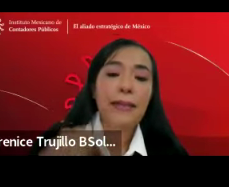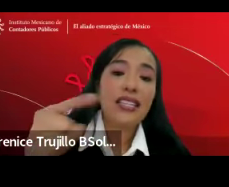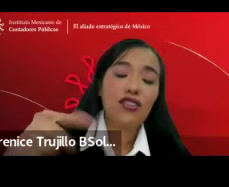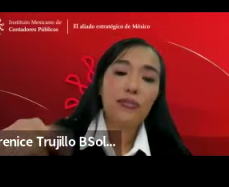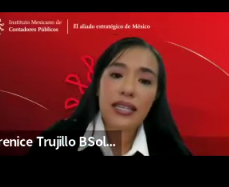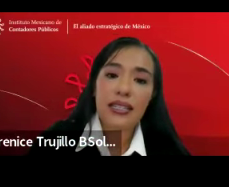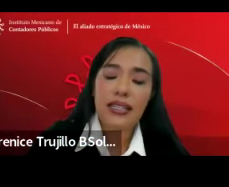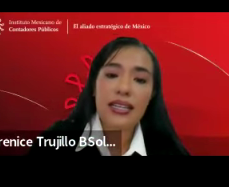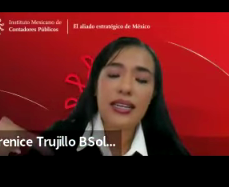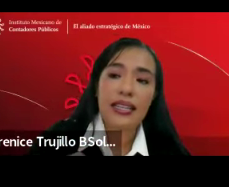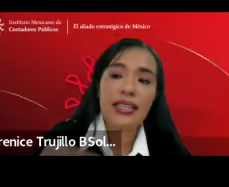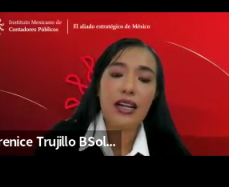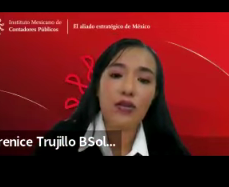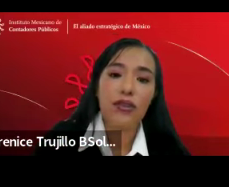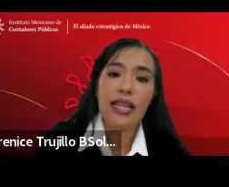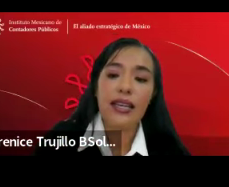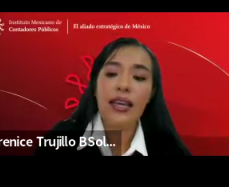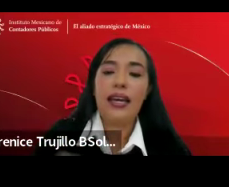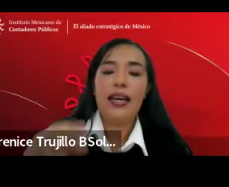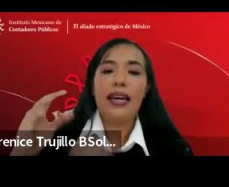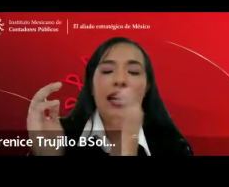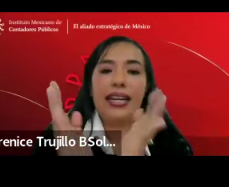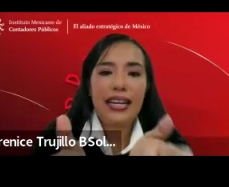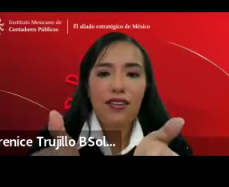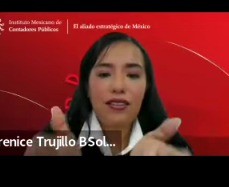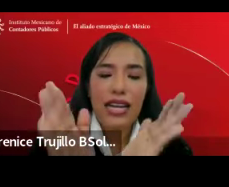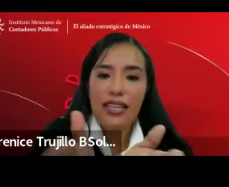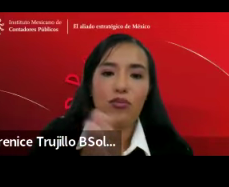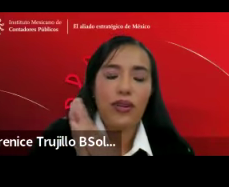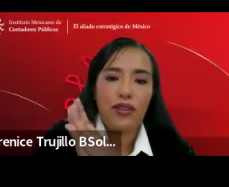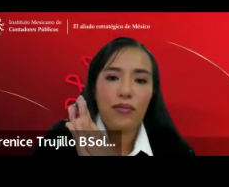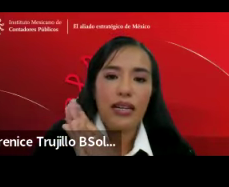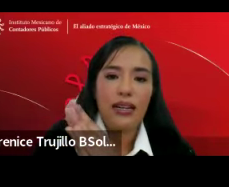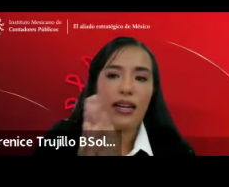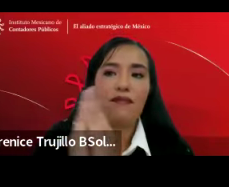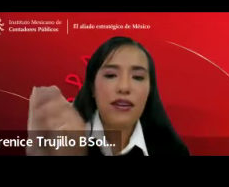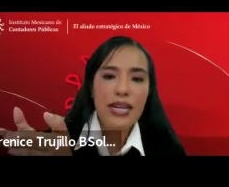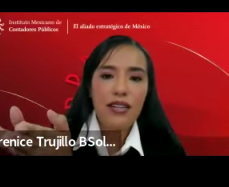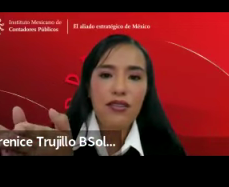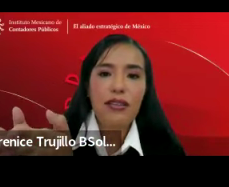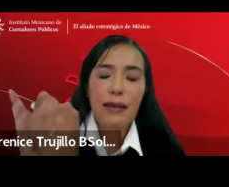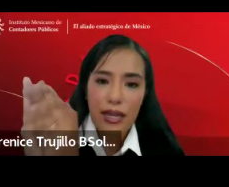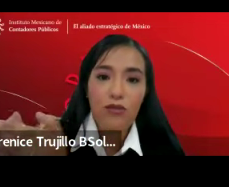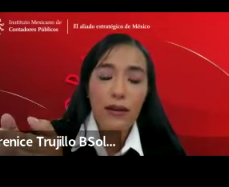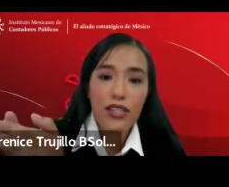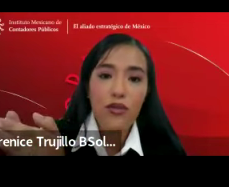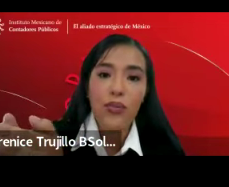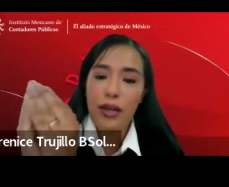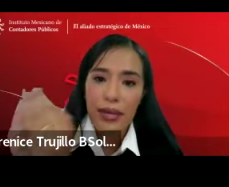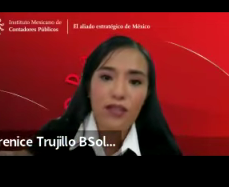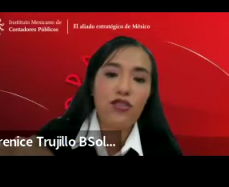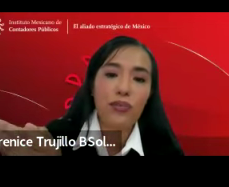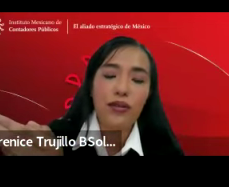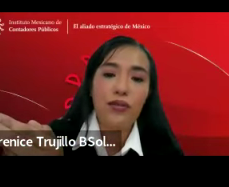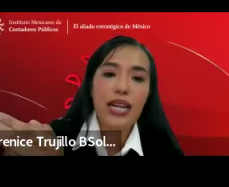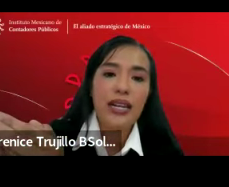Entonces, mes con mes, tienes que decirle a la autoridad, en enero nadie superó el umbral. En febrero te mando un aviso